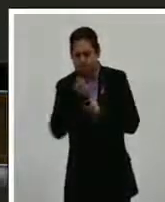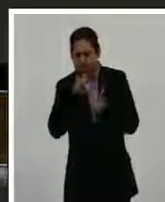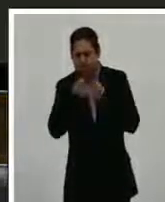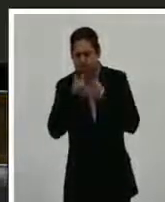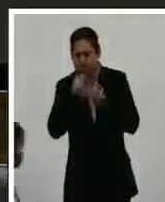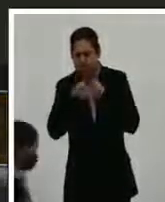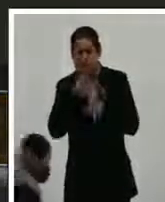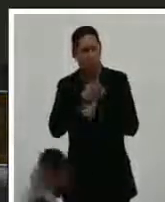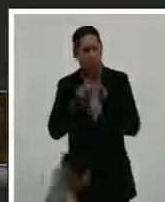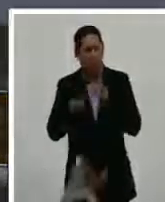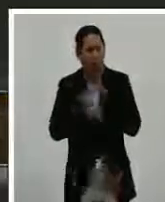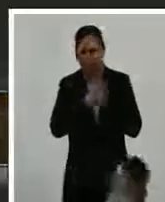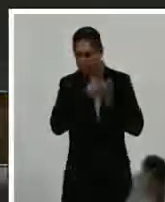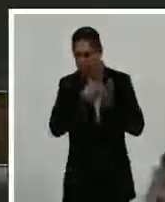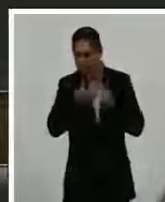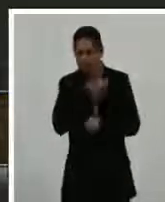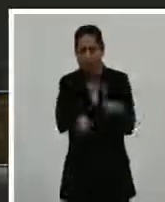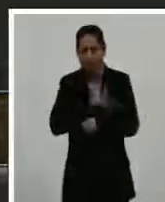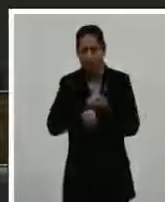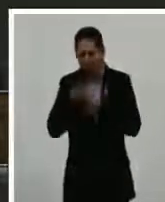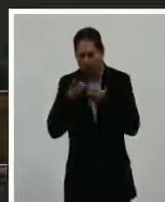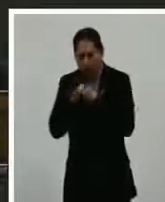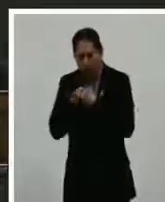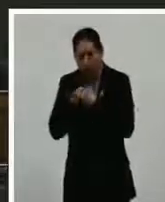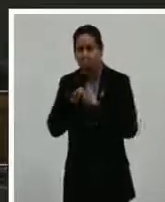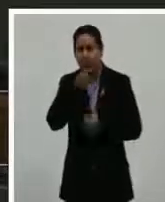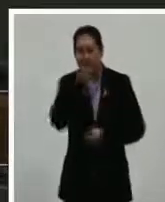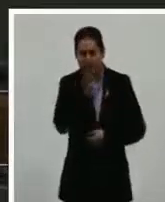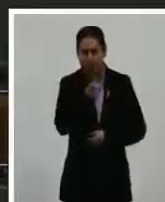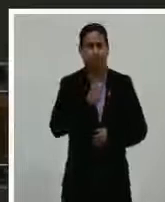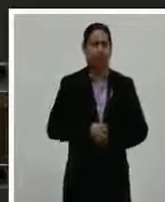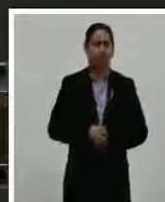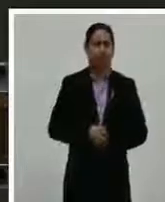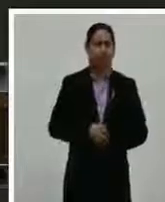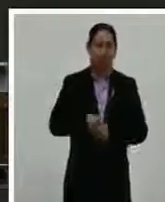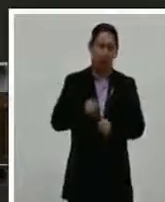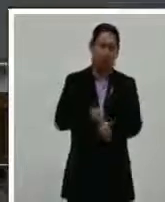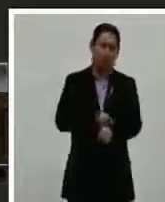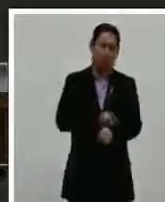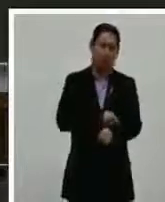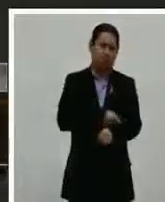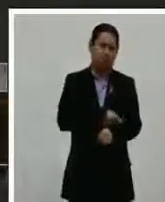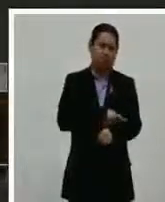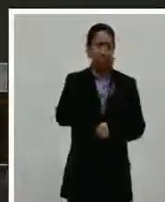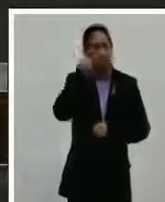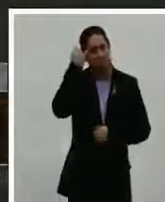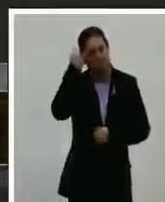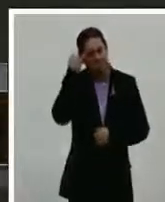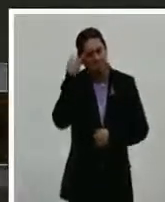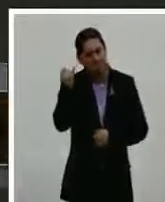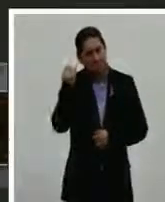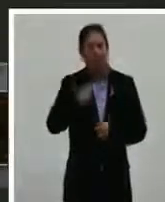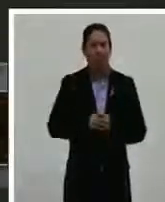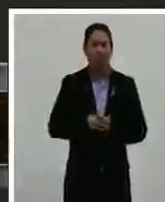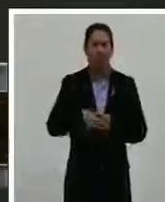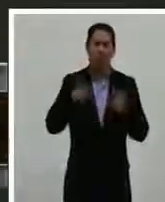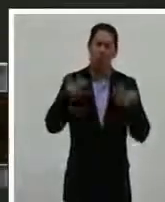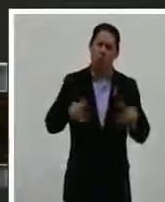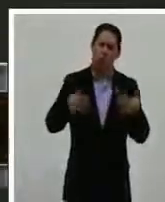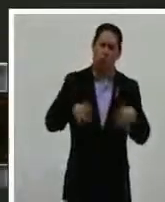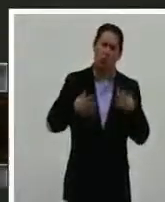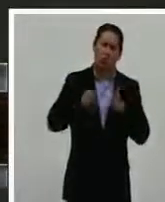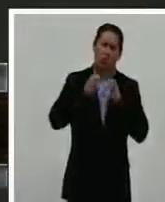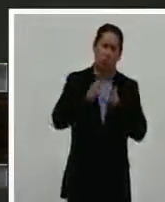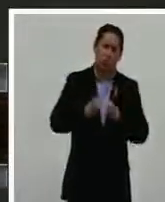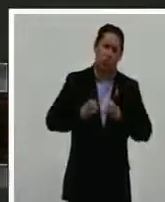durante el tratamiento médico o en su caso durante el tratamiento destinado al alivio del dolor y